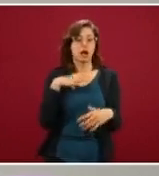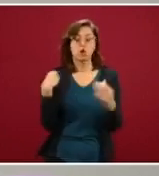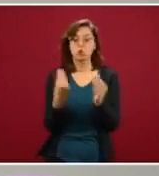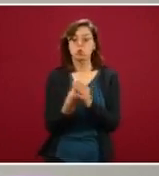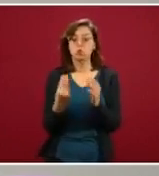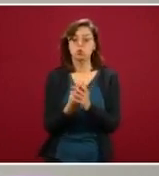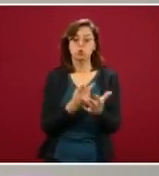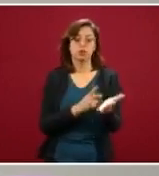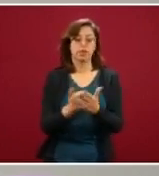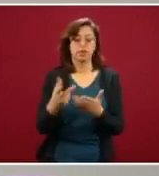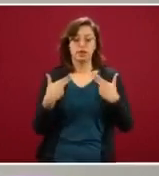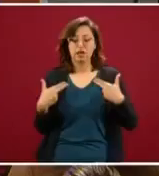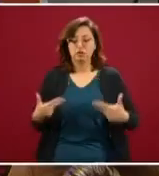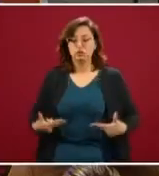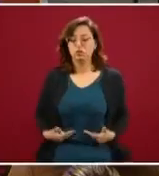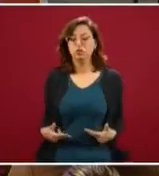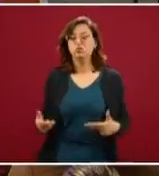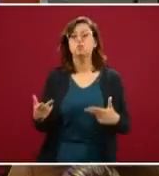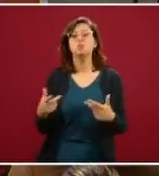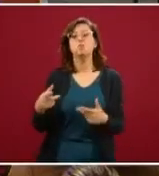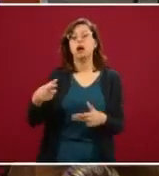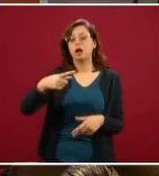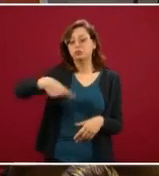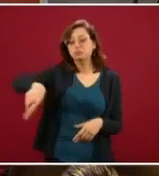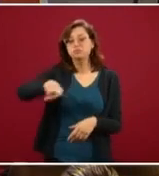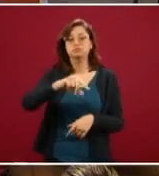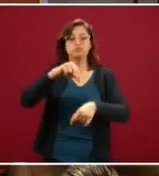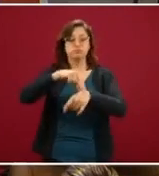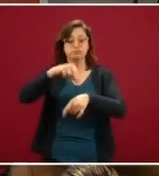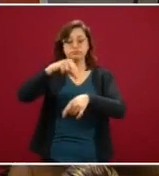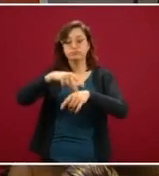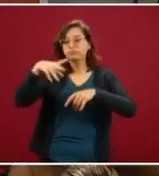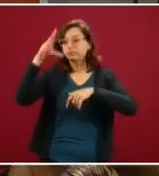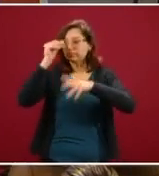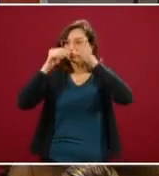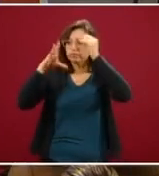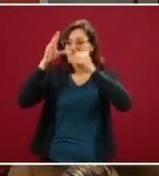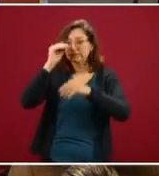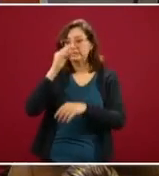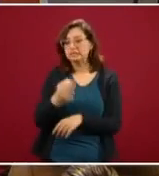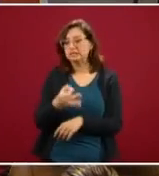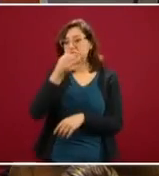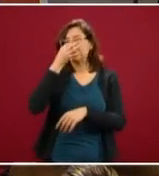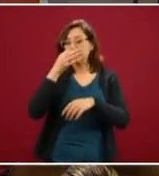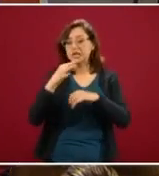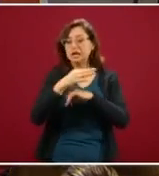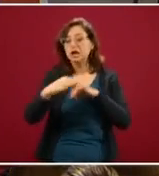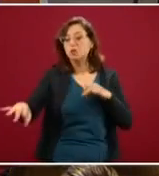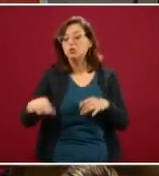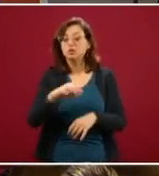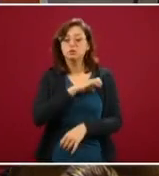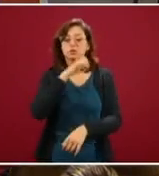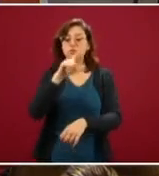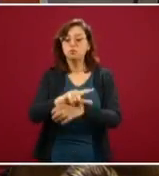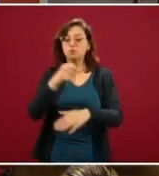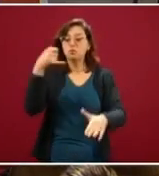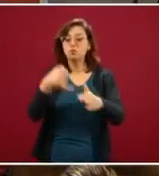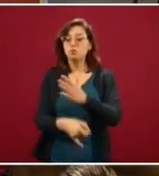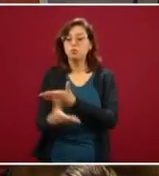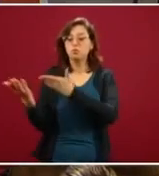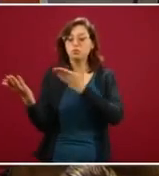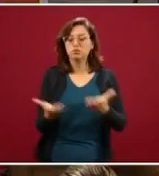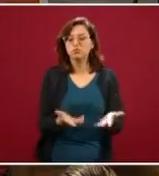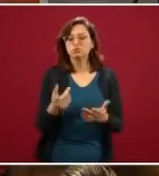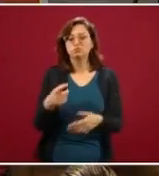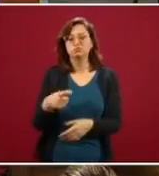derechos humanos a nuestros residentes. Son médicos que van a hacer su último año de su especialidad a nuestros hospitales y